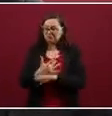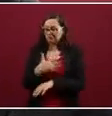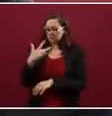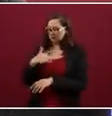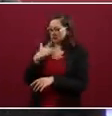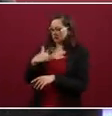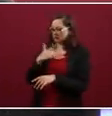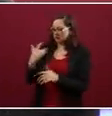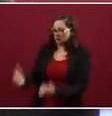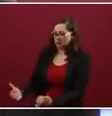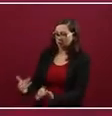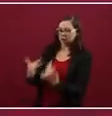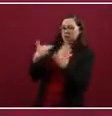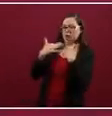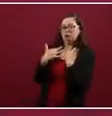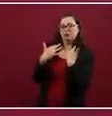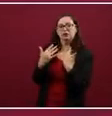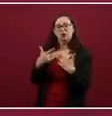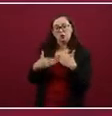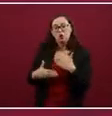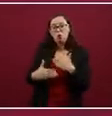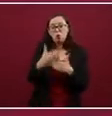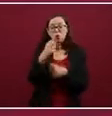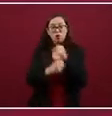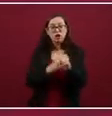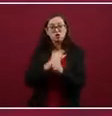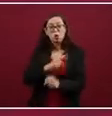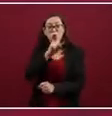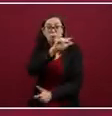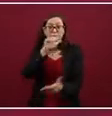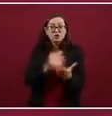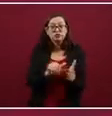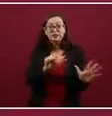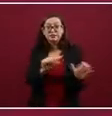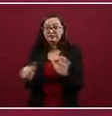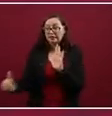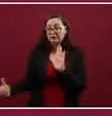año estarían llegando más de 1,600,000.